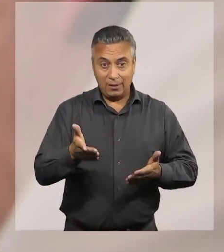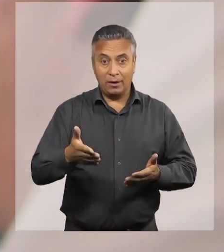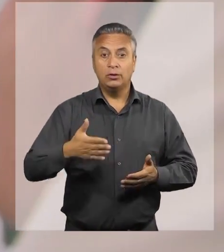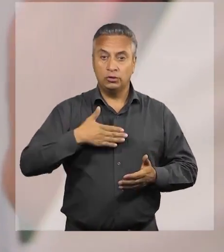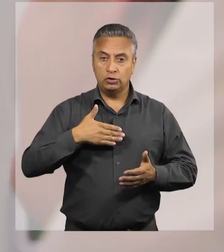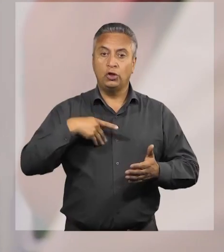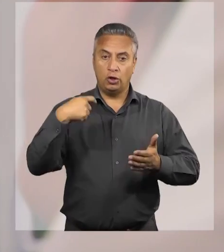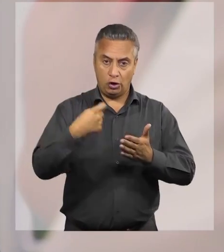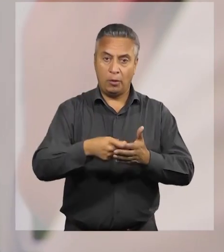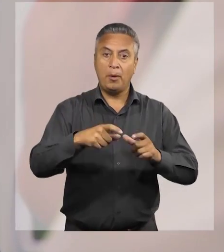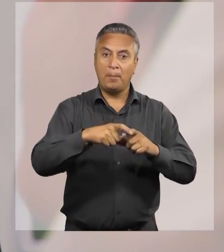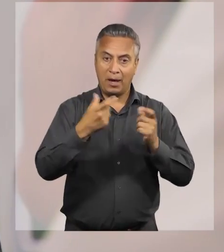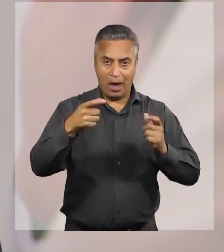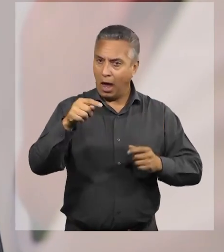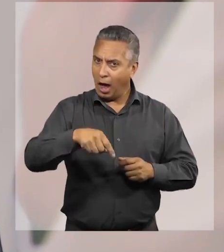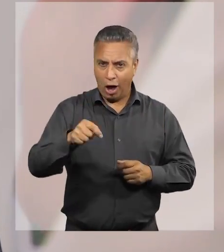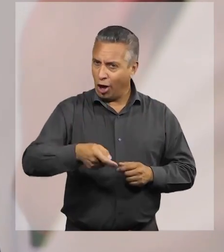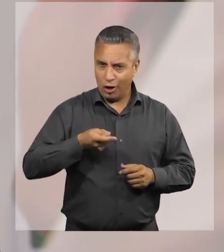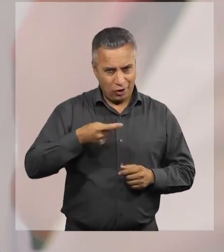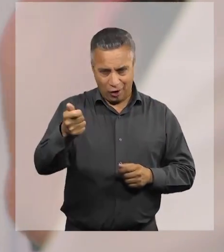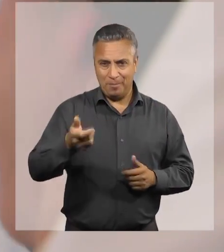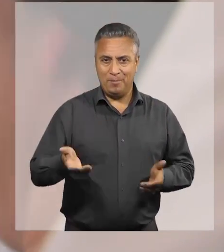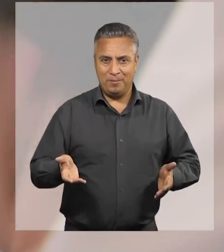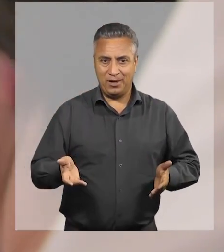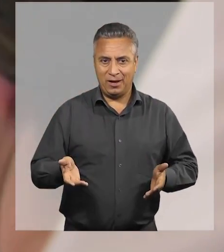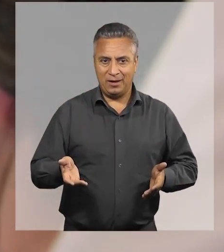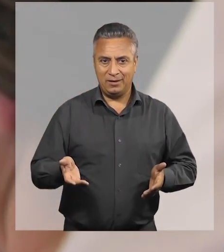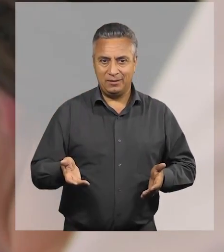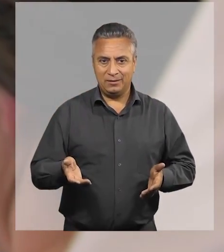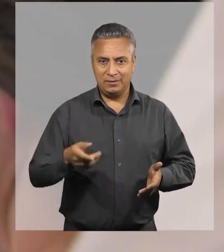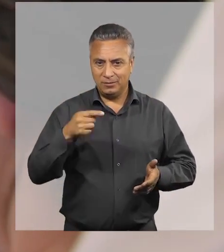decides, yo compro los pasajes ahora mismo.